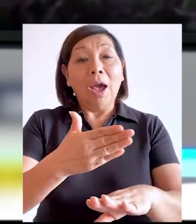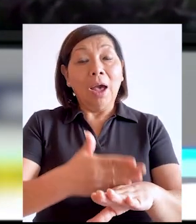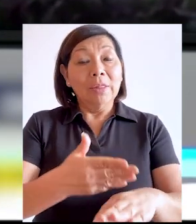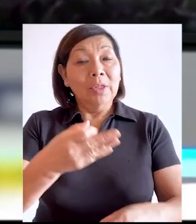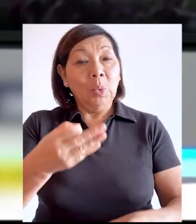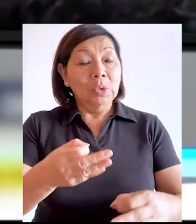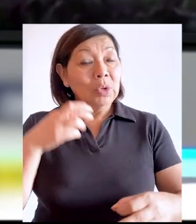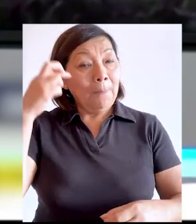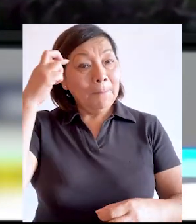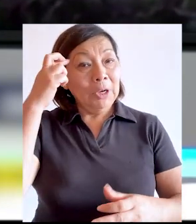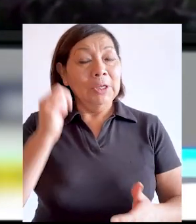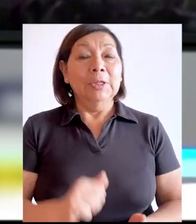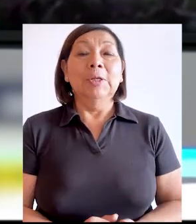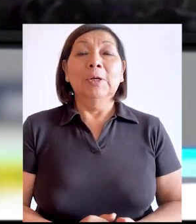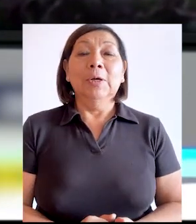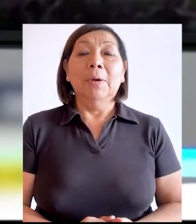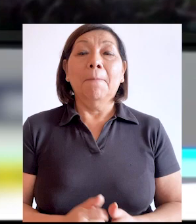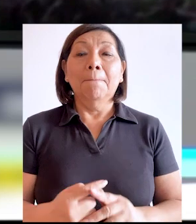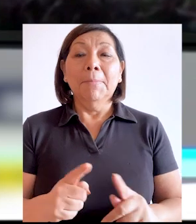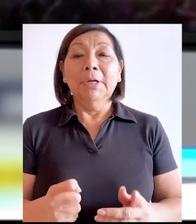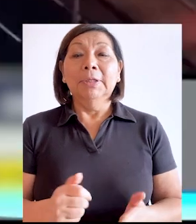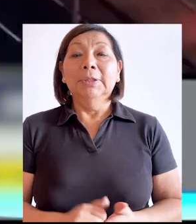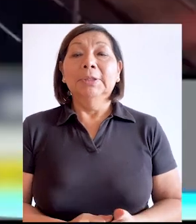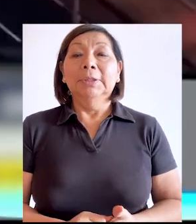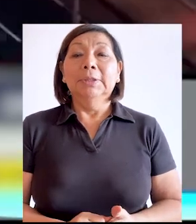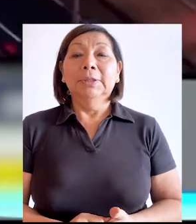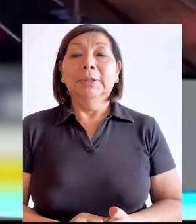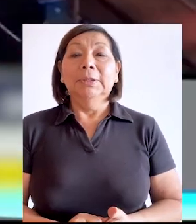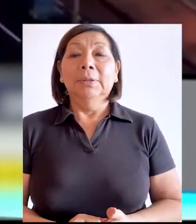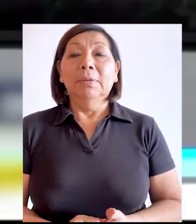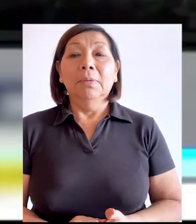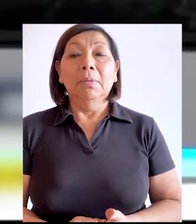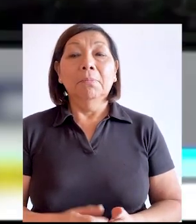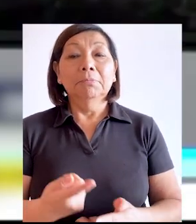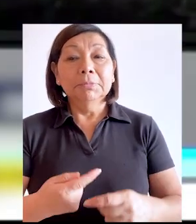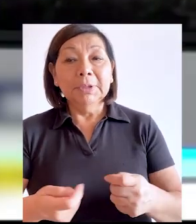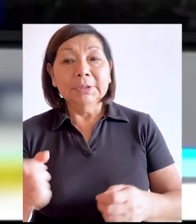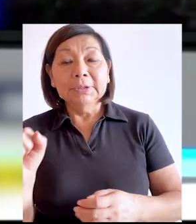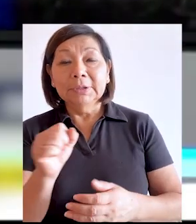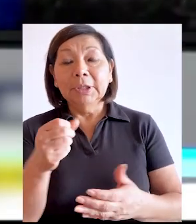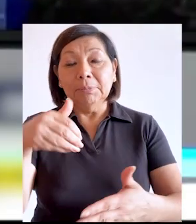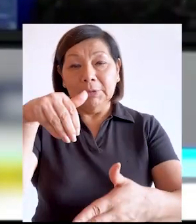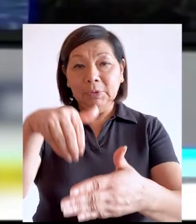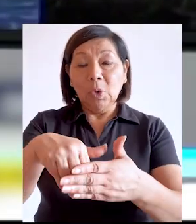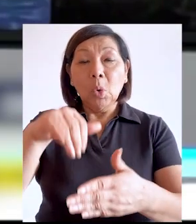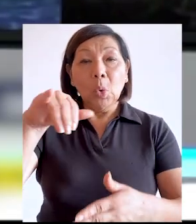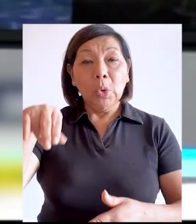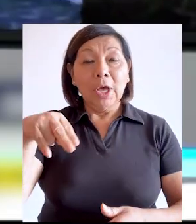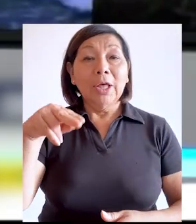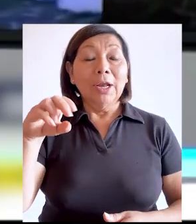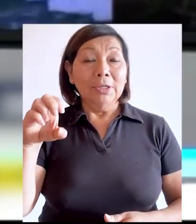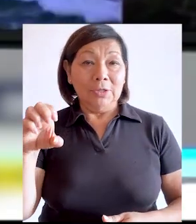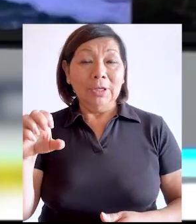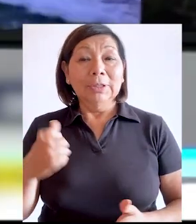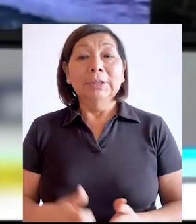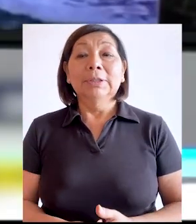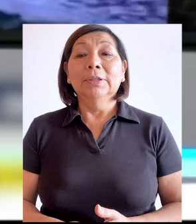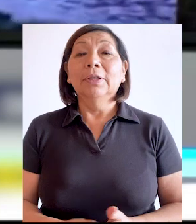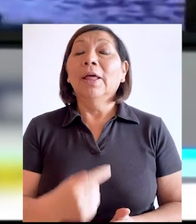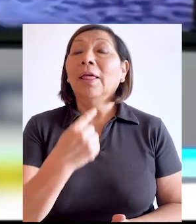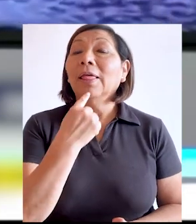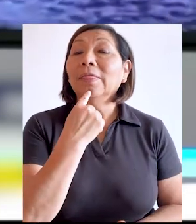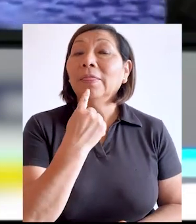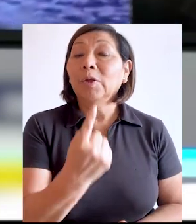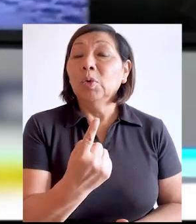sobre antejuicio y juicio político, incluyendo a los miembros del sistema electoral del Jurado Nacional de